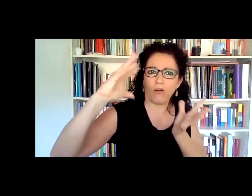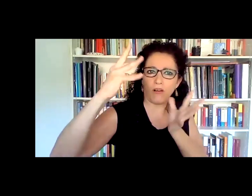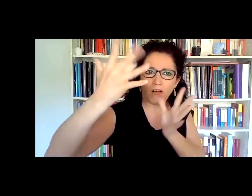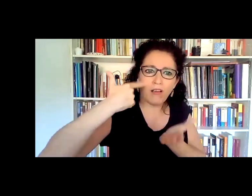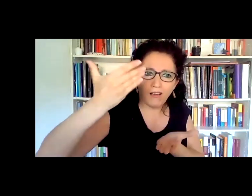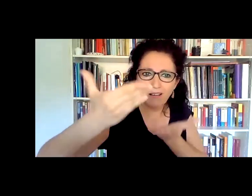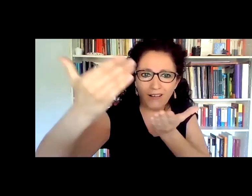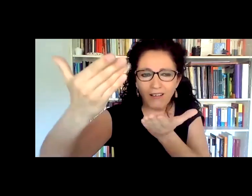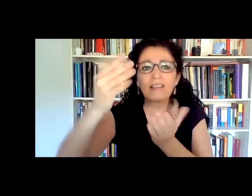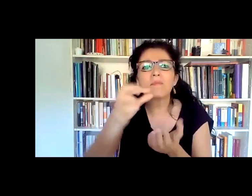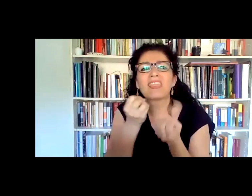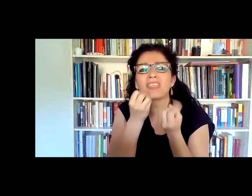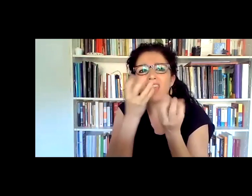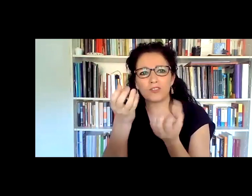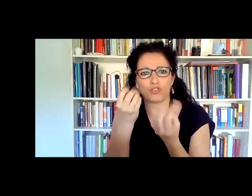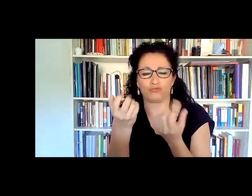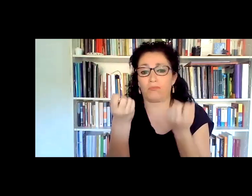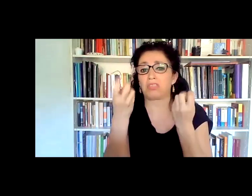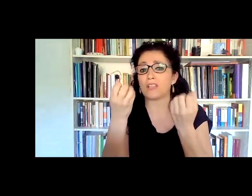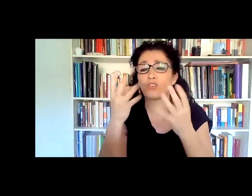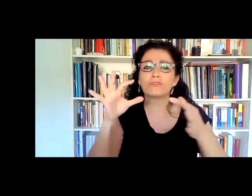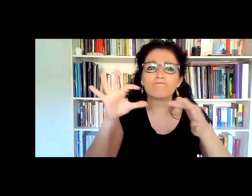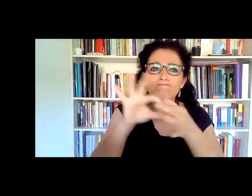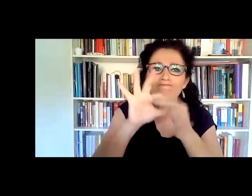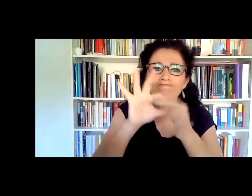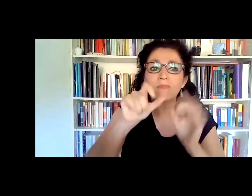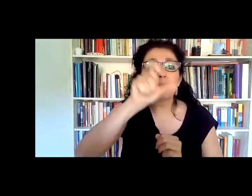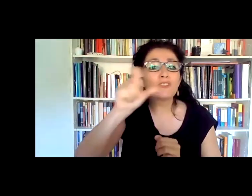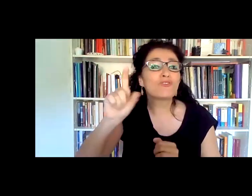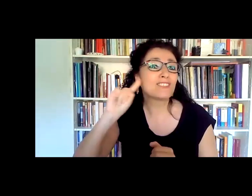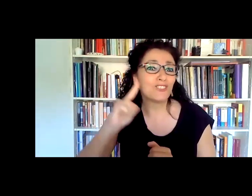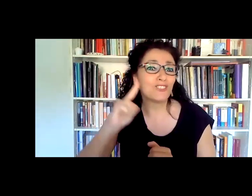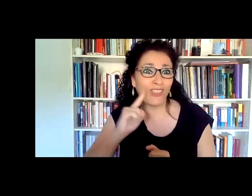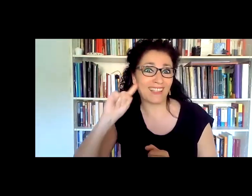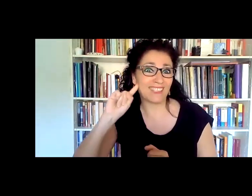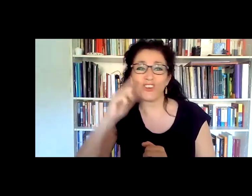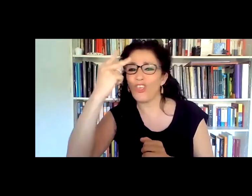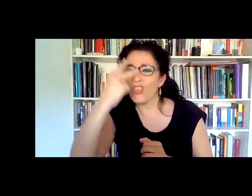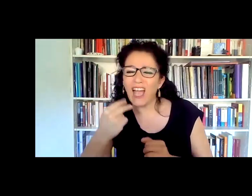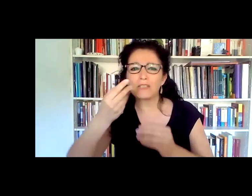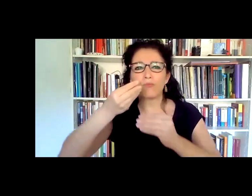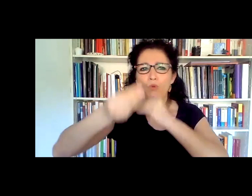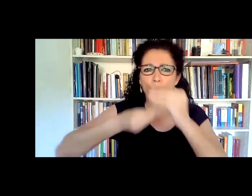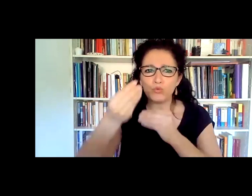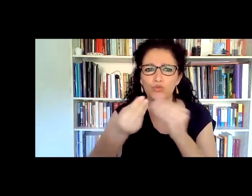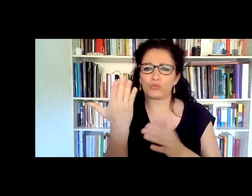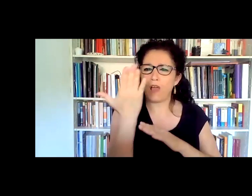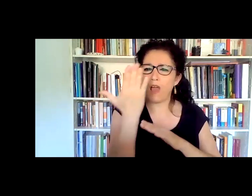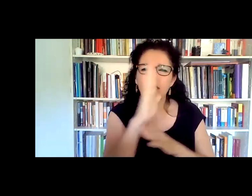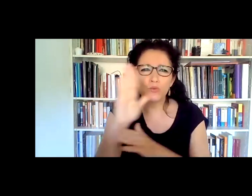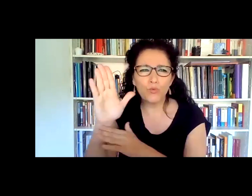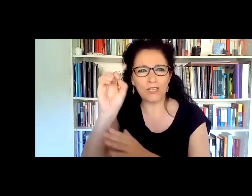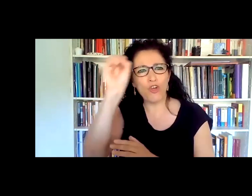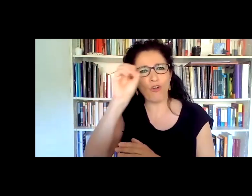un diagnóstico de la situación de la lengua y presentar datos que nos sirvieran a nivel comparativo de usos